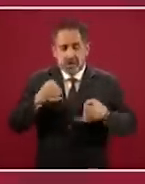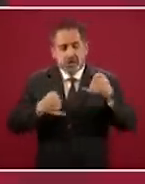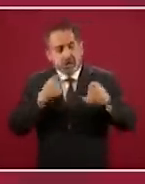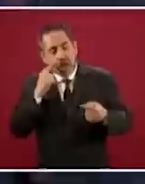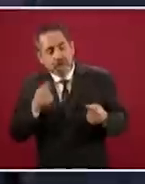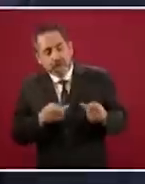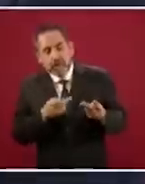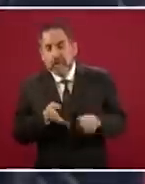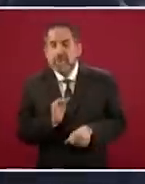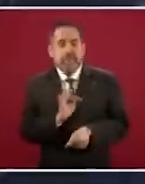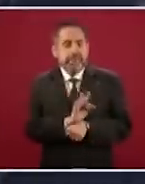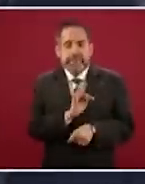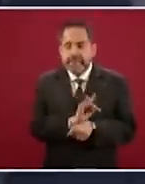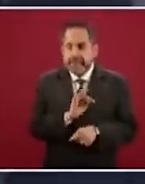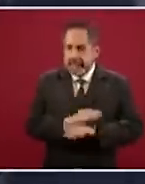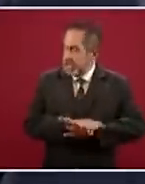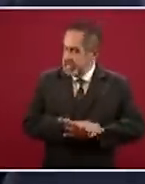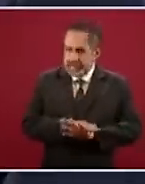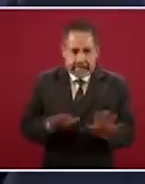se va a proteger a nadie,